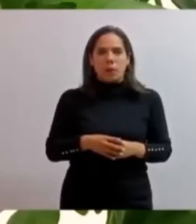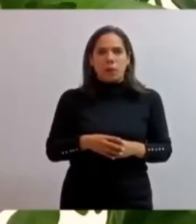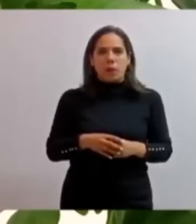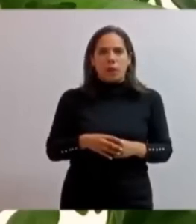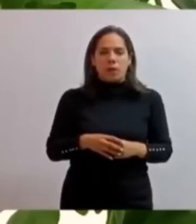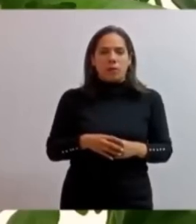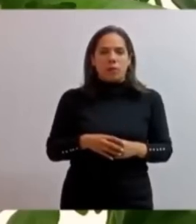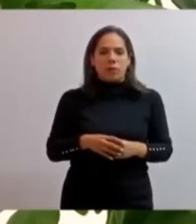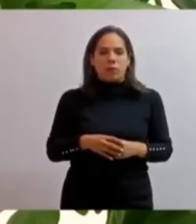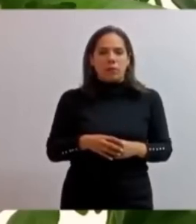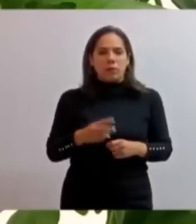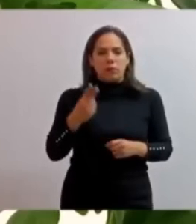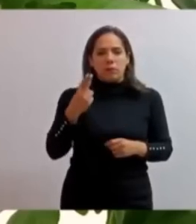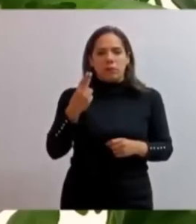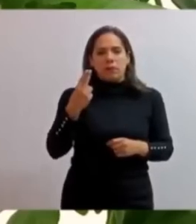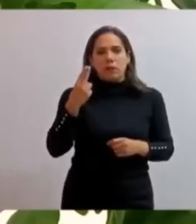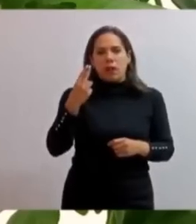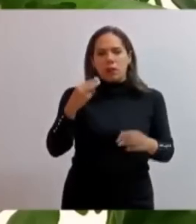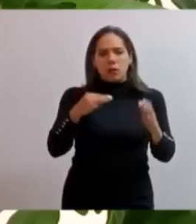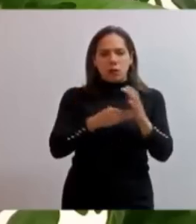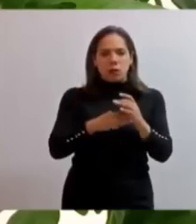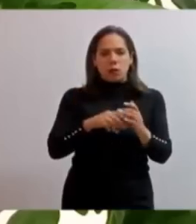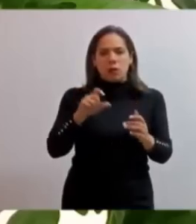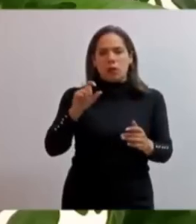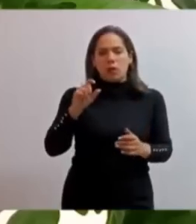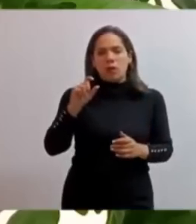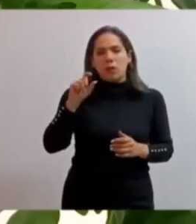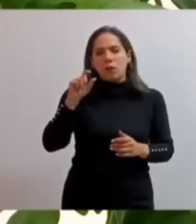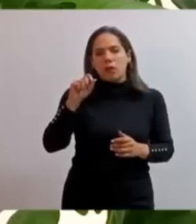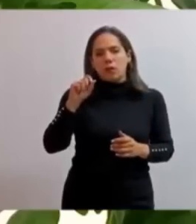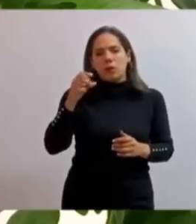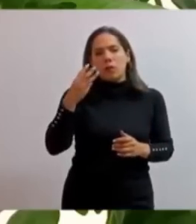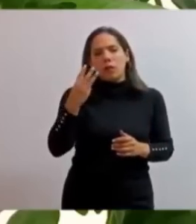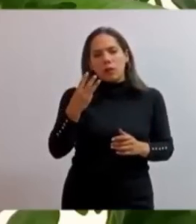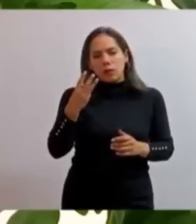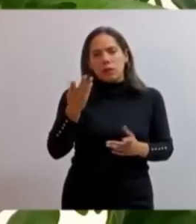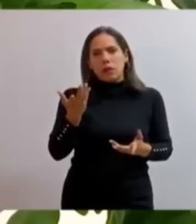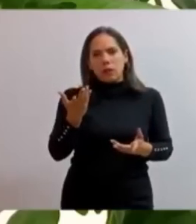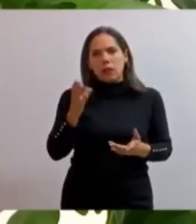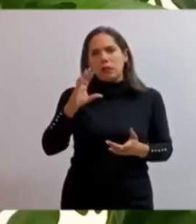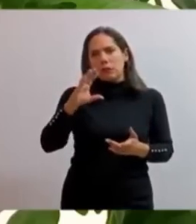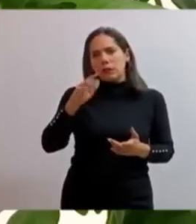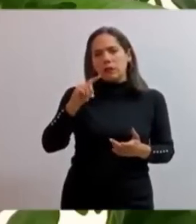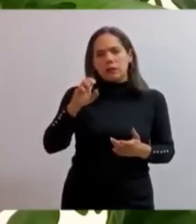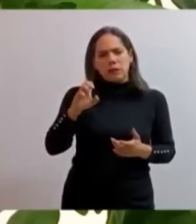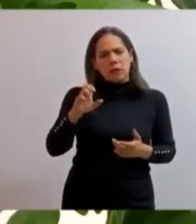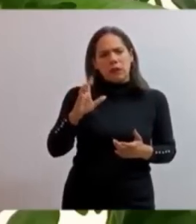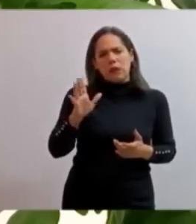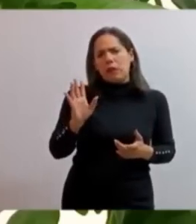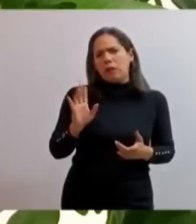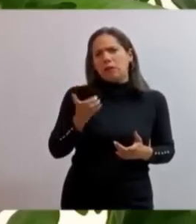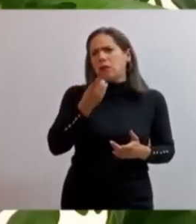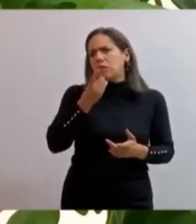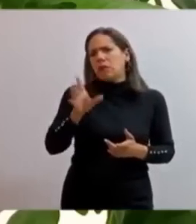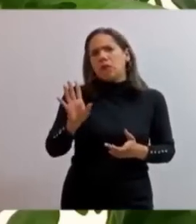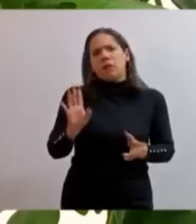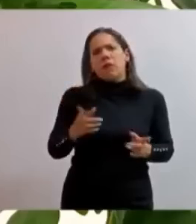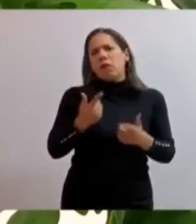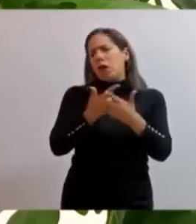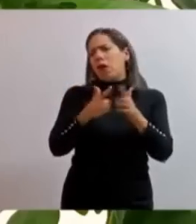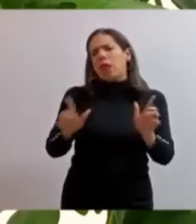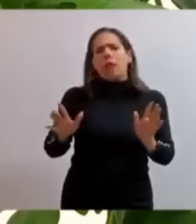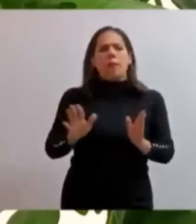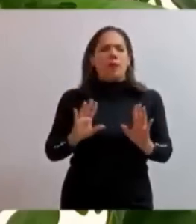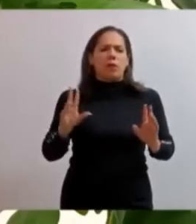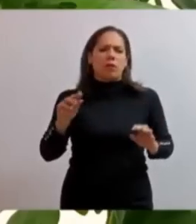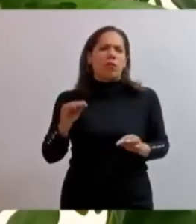2023, cuando empezaron este tema de los lineamientos. Y algún consejo técnico escolar dijo, si nos dan libertad, pues la